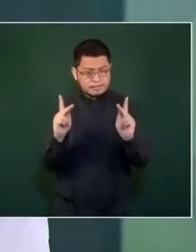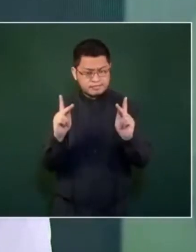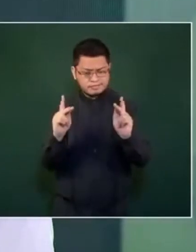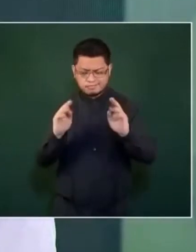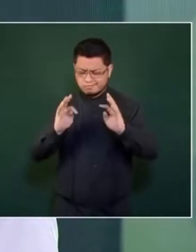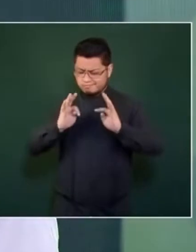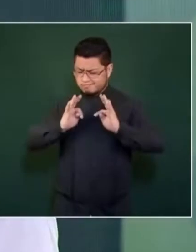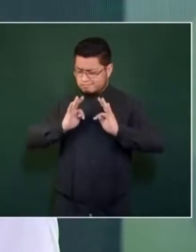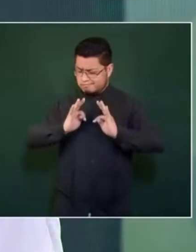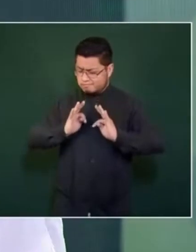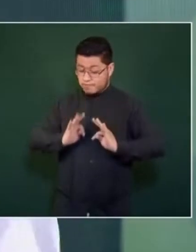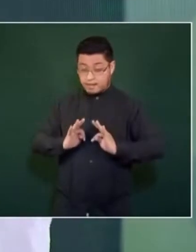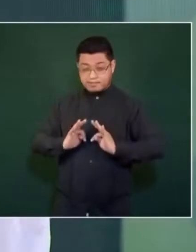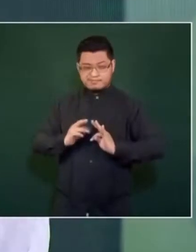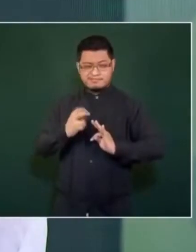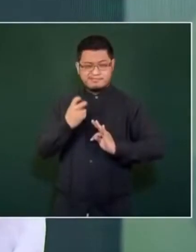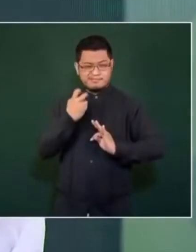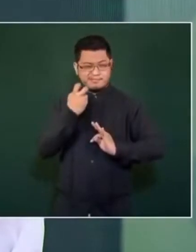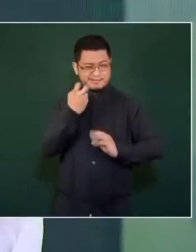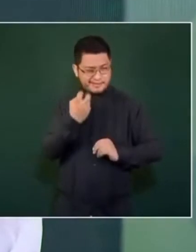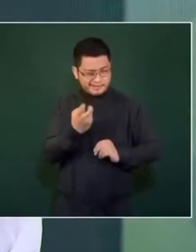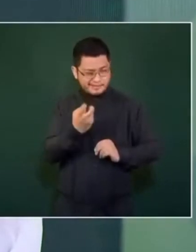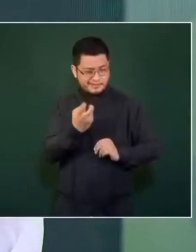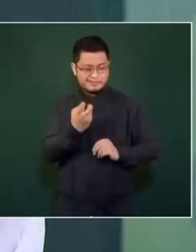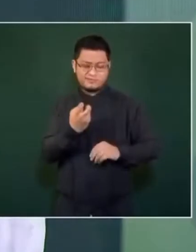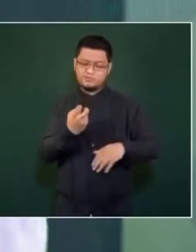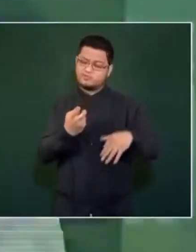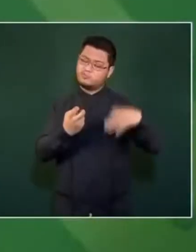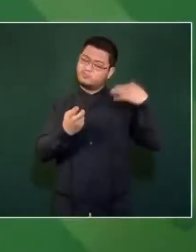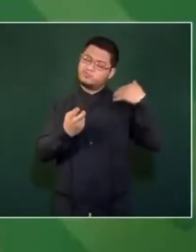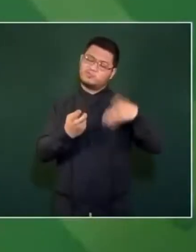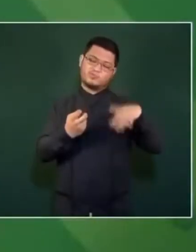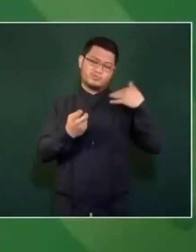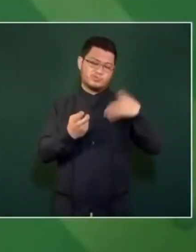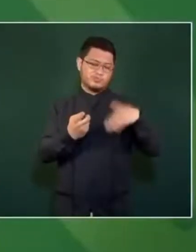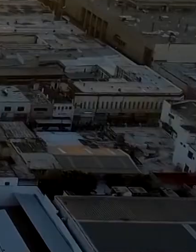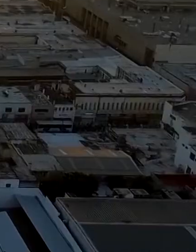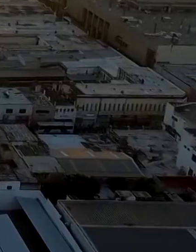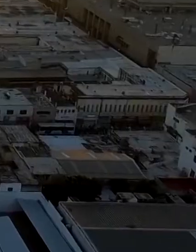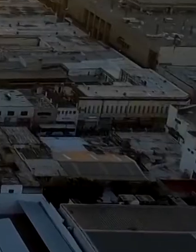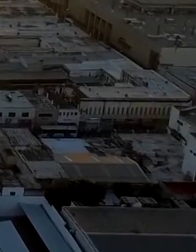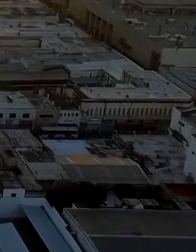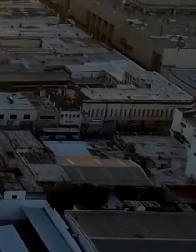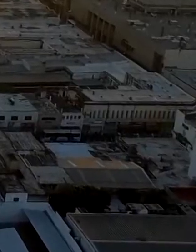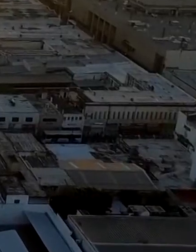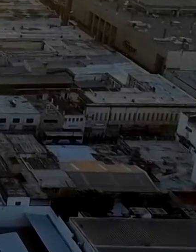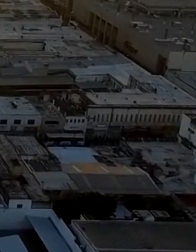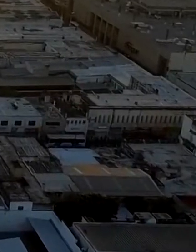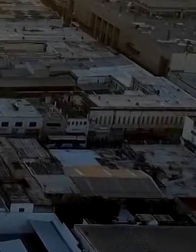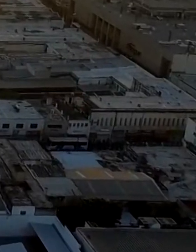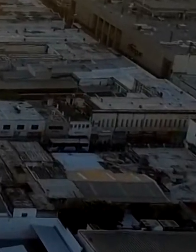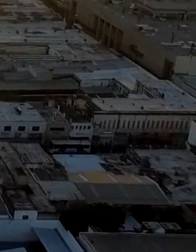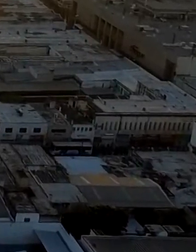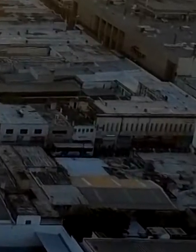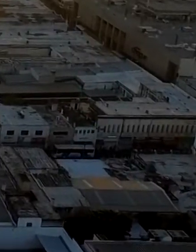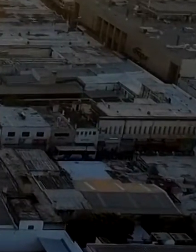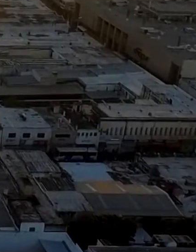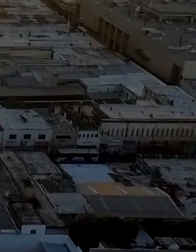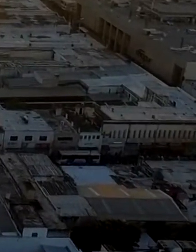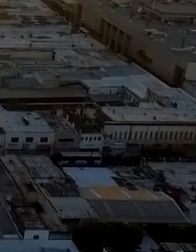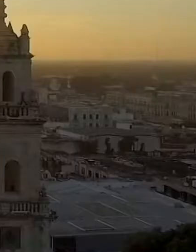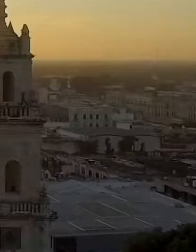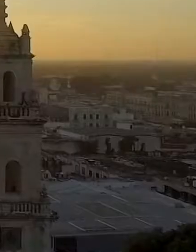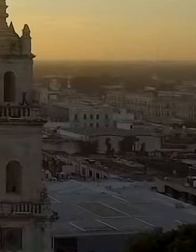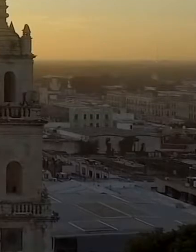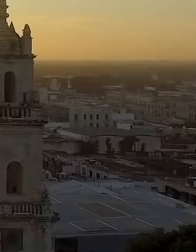Al encabezar su acostumbrada conferencia de prensa matutina en la Base Aérea Militar Nº 8 en Mérida, el mandatario federal indicó que debe ser